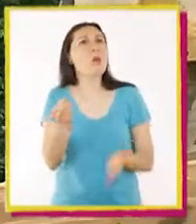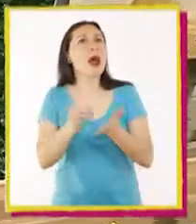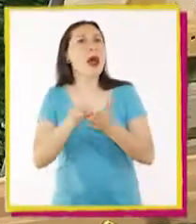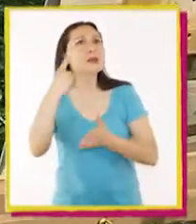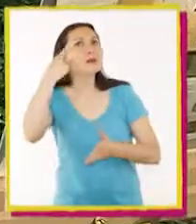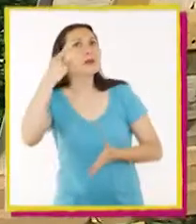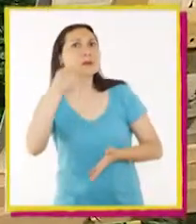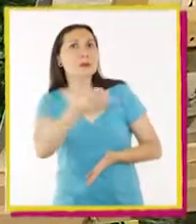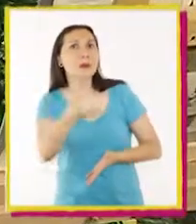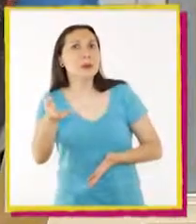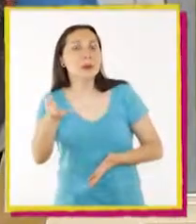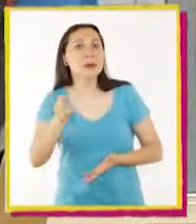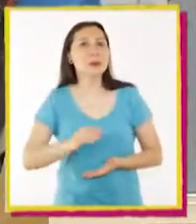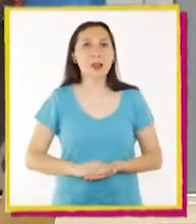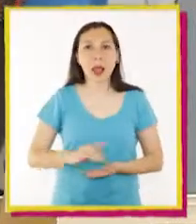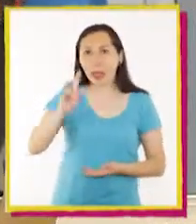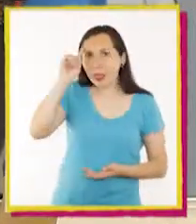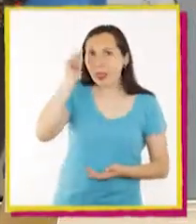más se les ocurre?